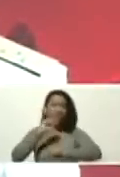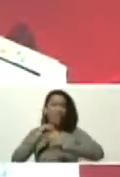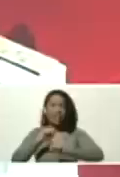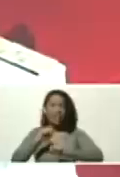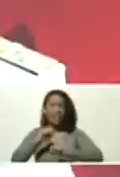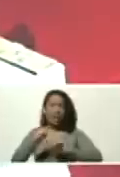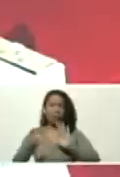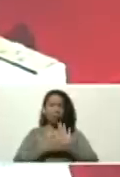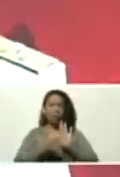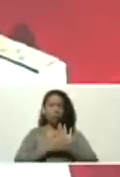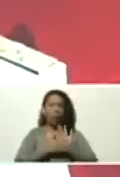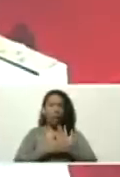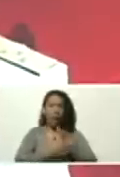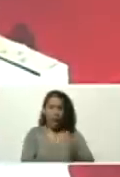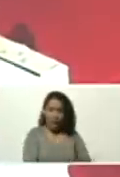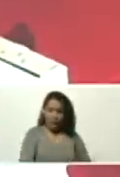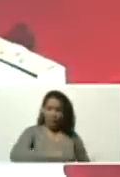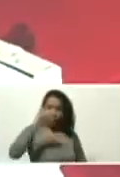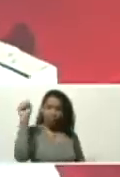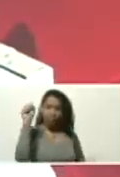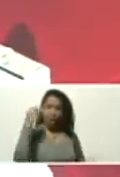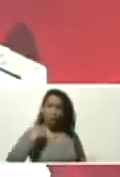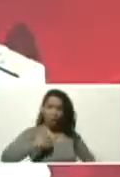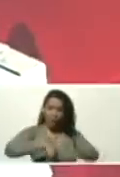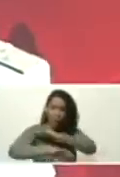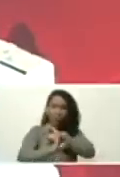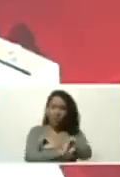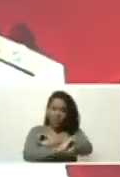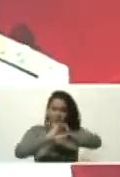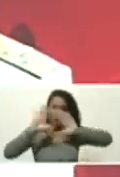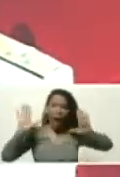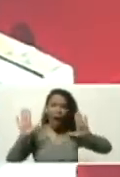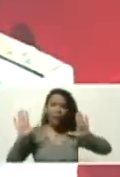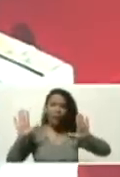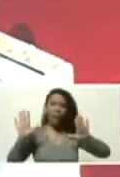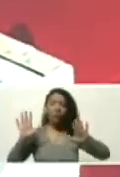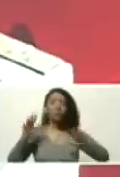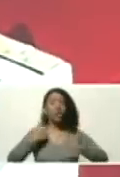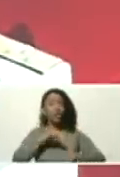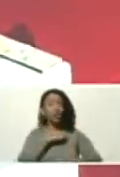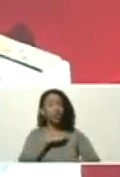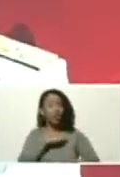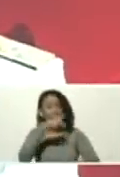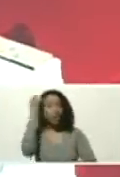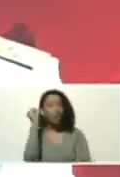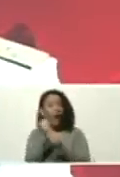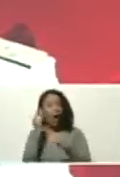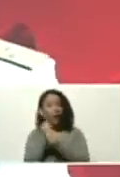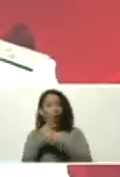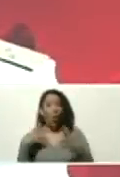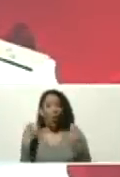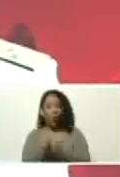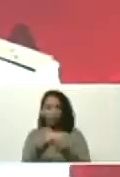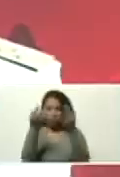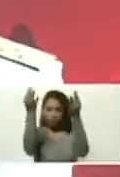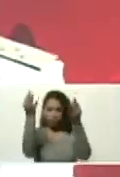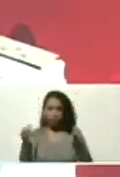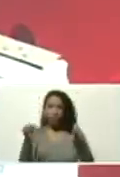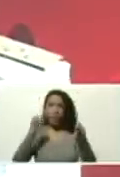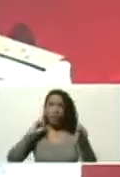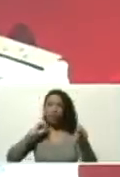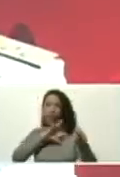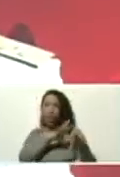de las doctrinas libertadoras. Nos vamos convencidos de haber estado en el lado correcto de la